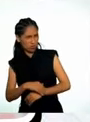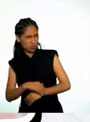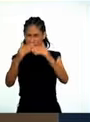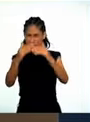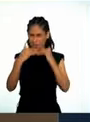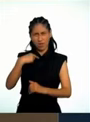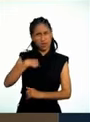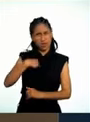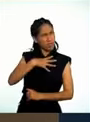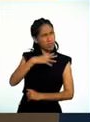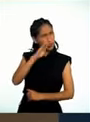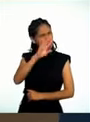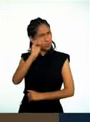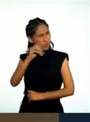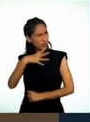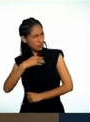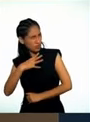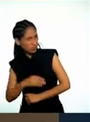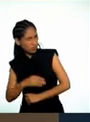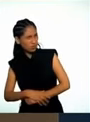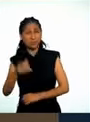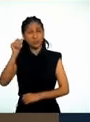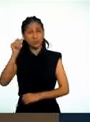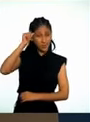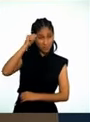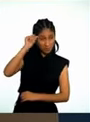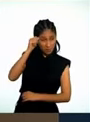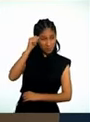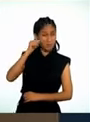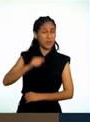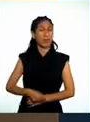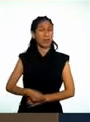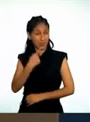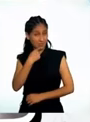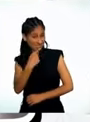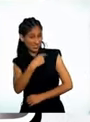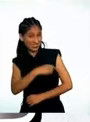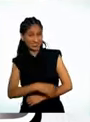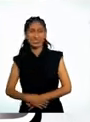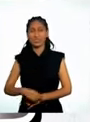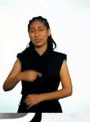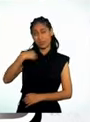good show remember en series